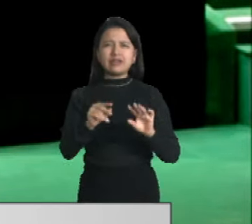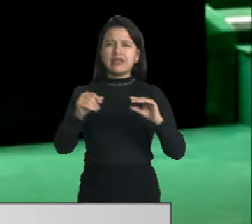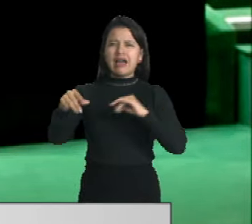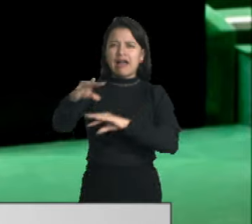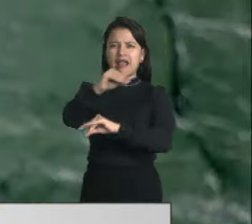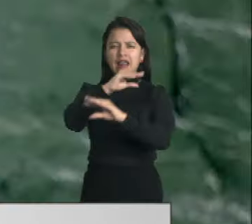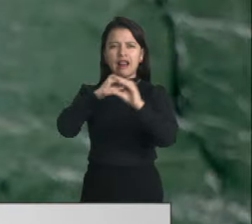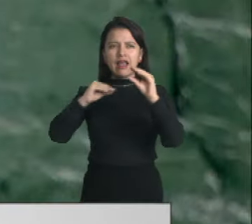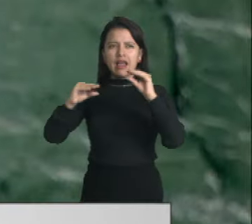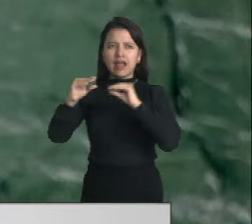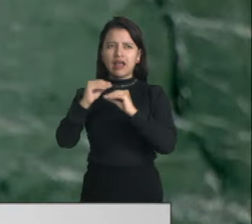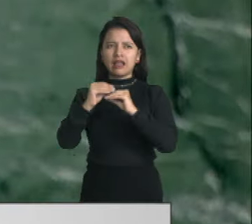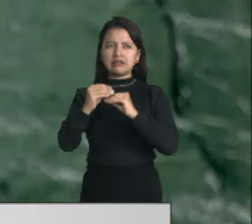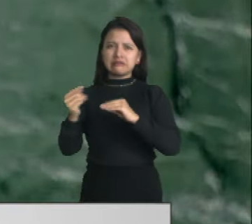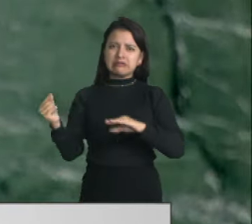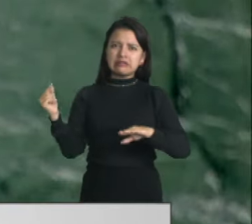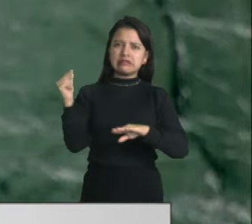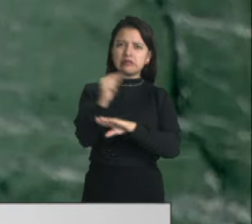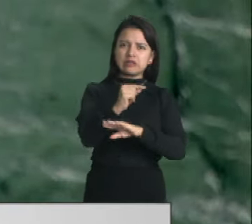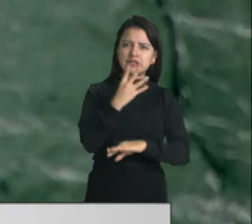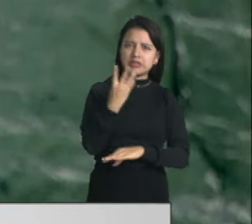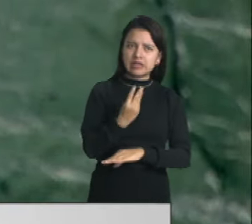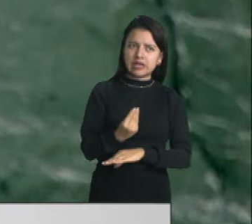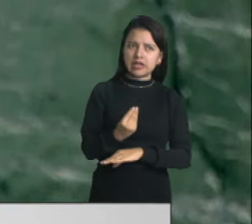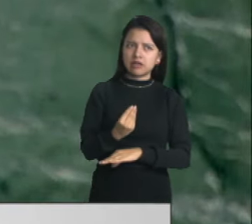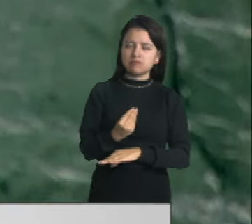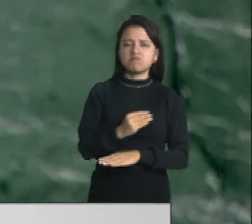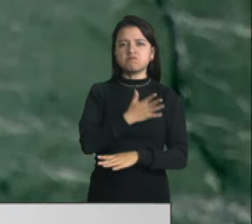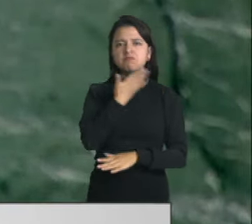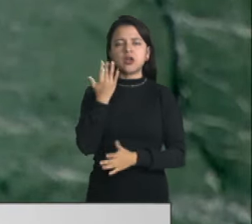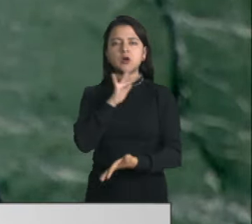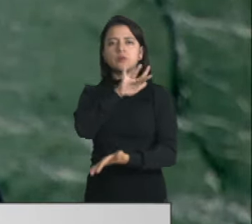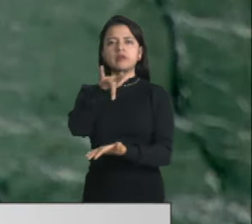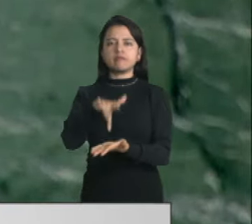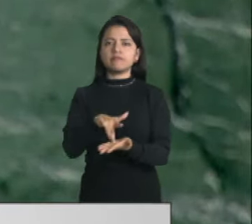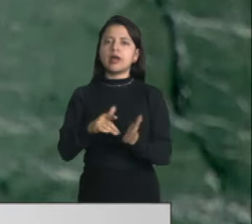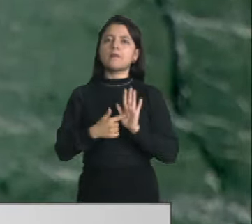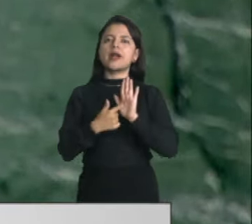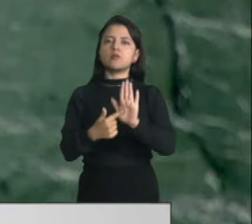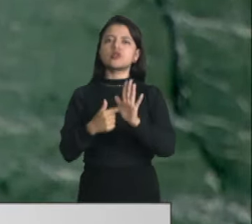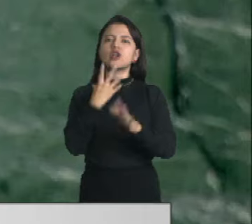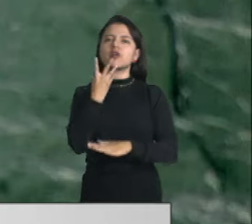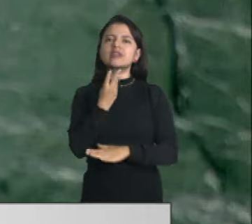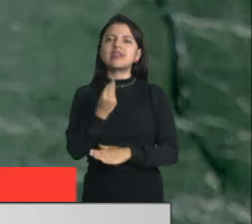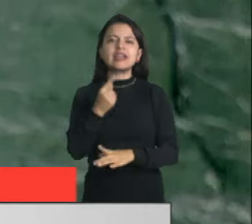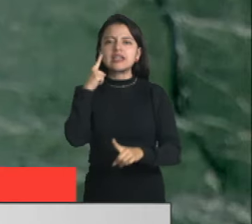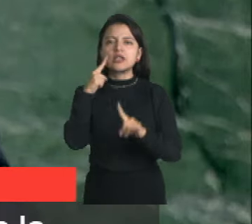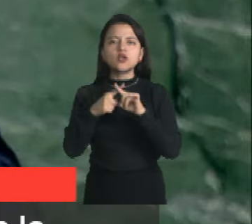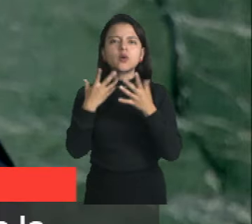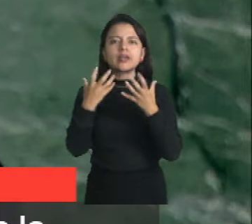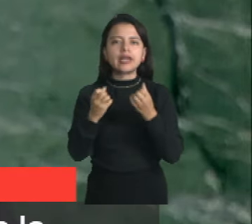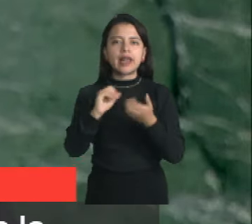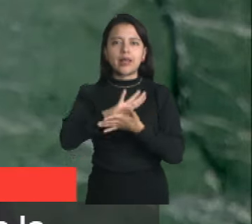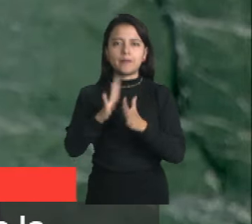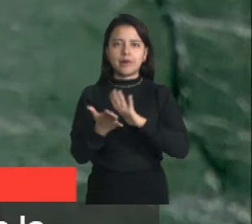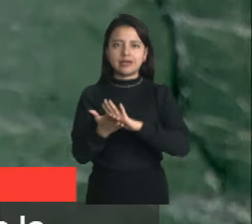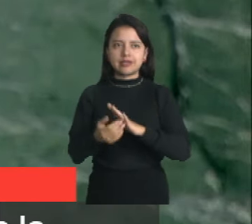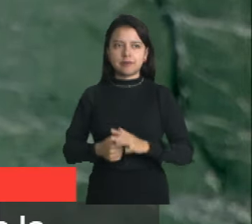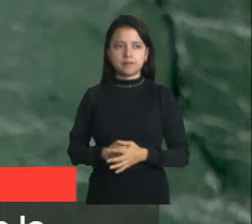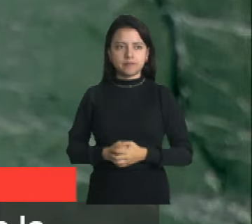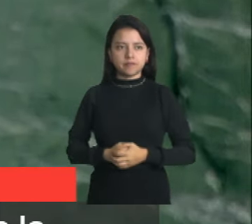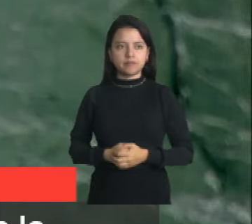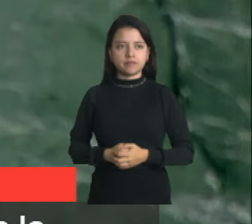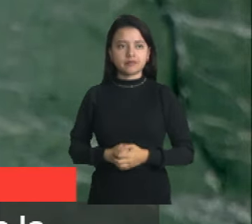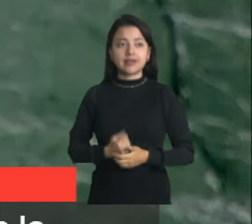los oradores que han lanzado, decidió ir para decir que Israel solo quiere la paz. Israel seeks